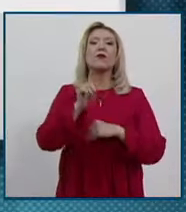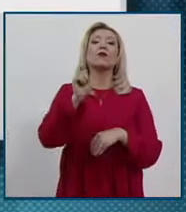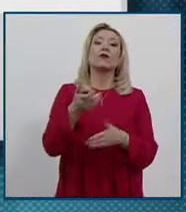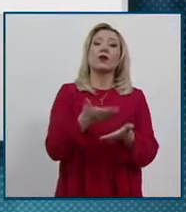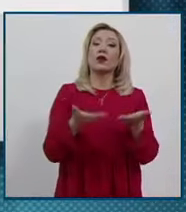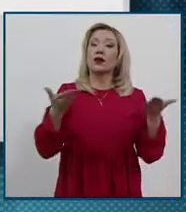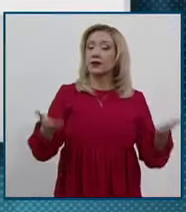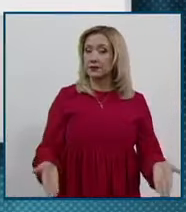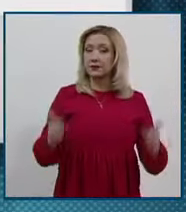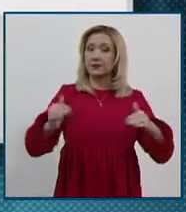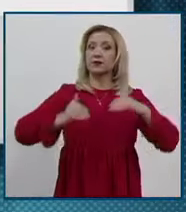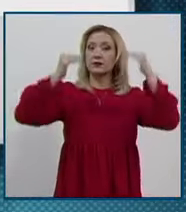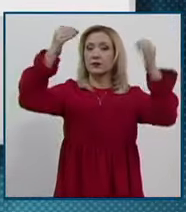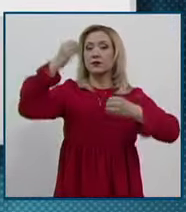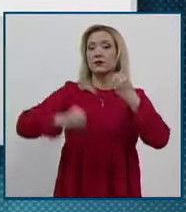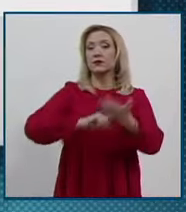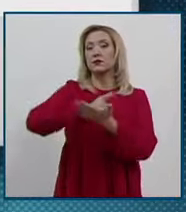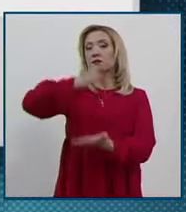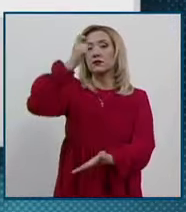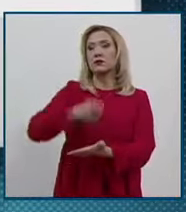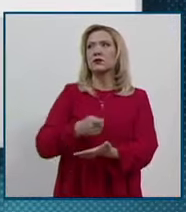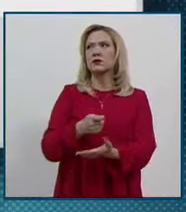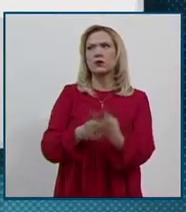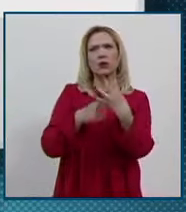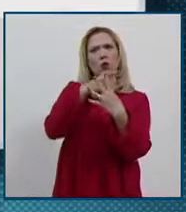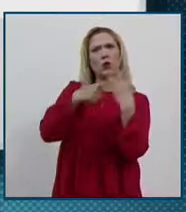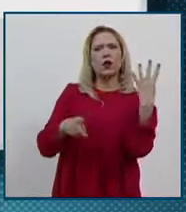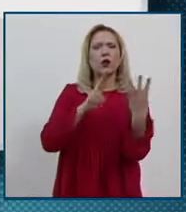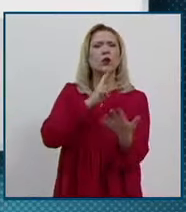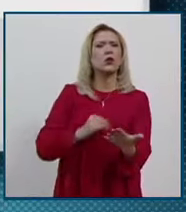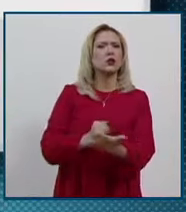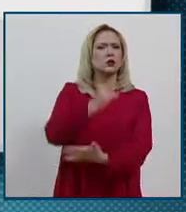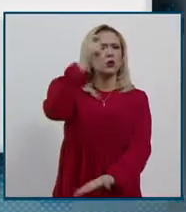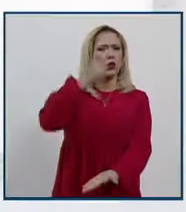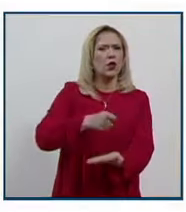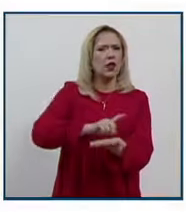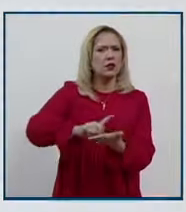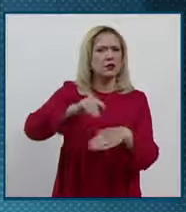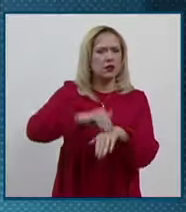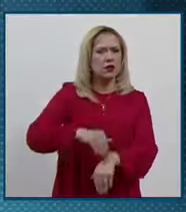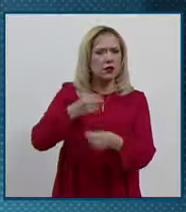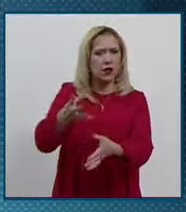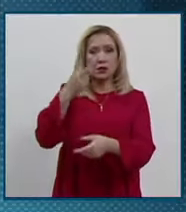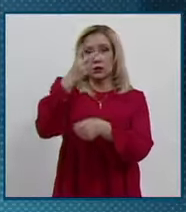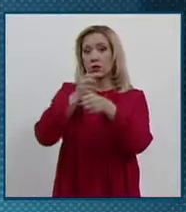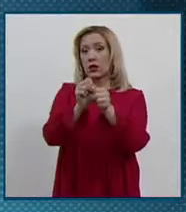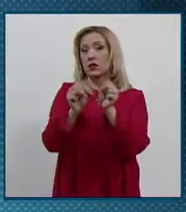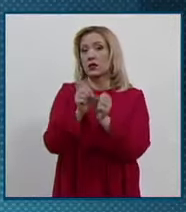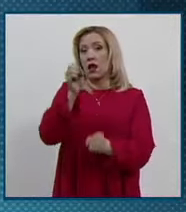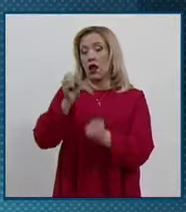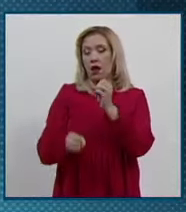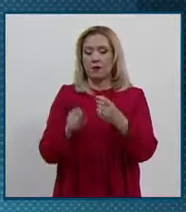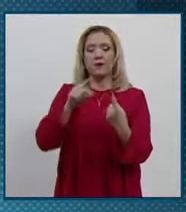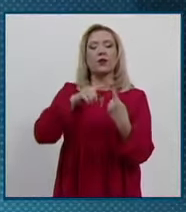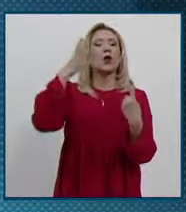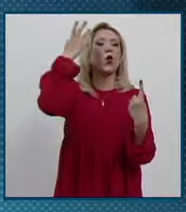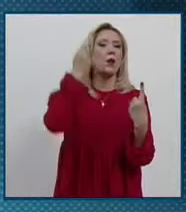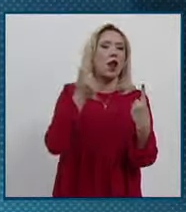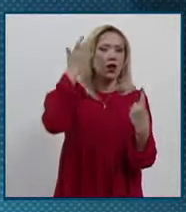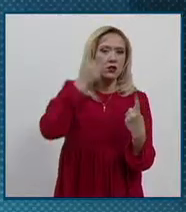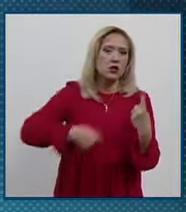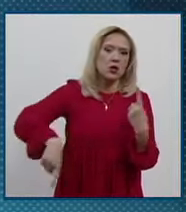ocasión de la suprema corte solo se publicaron cuatro jurisprudencias de la segunda sala de los siguientes rubros jubilación de